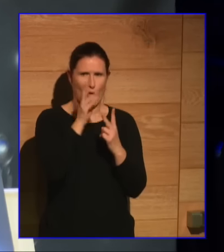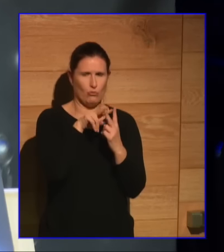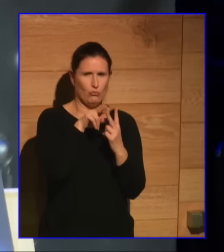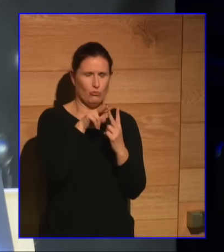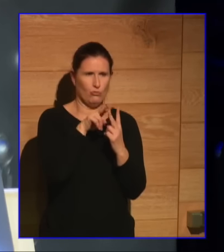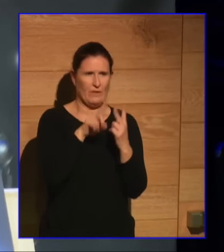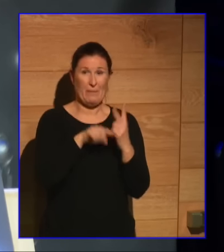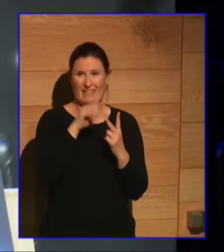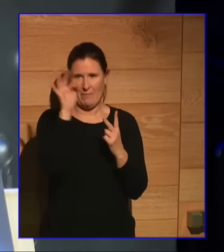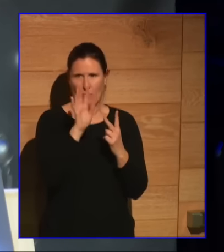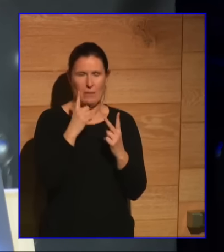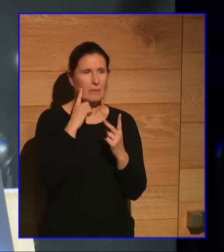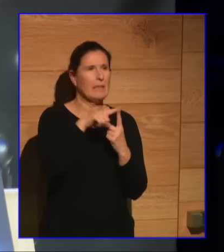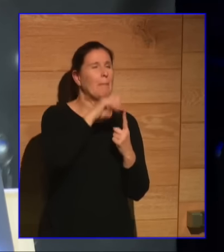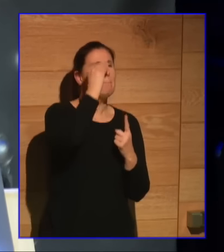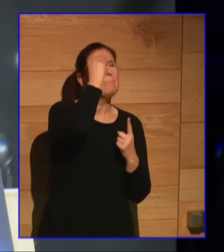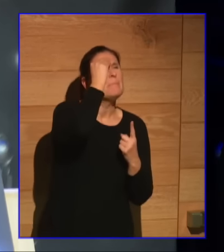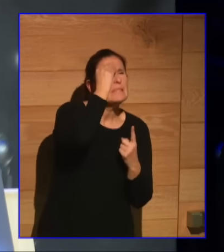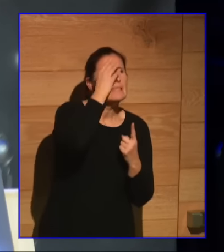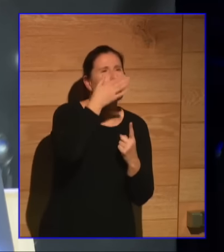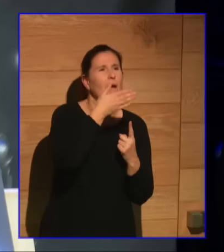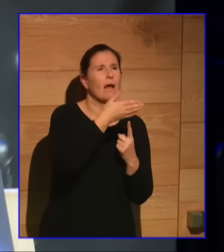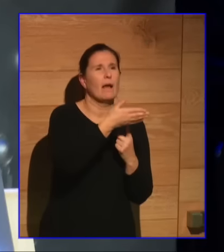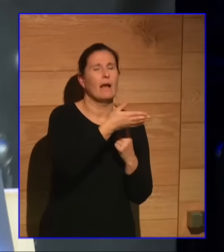que pensaba que era, como decía Juan,